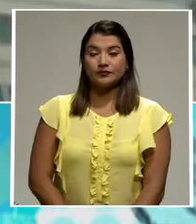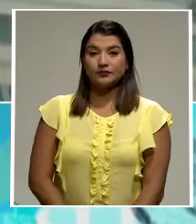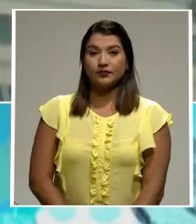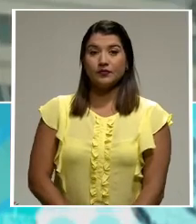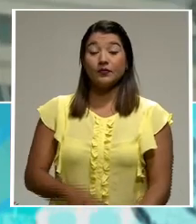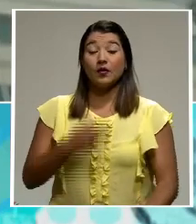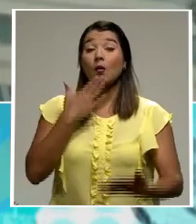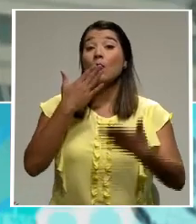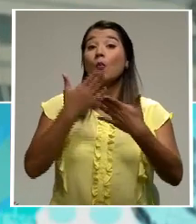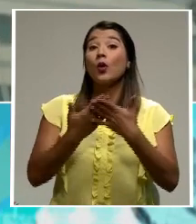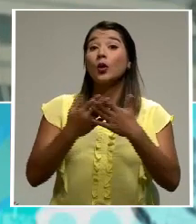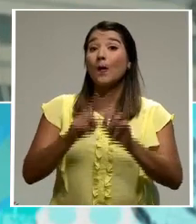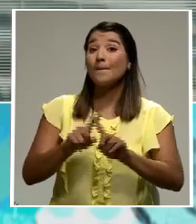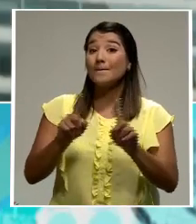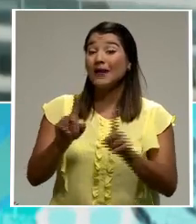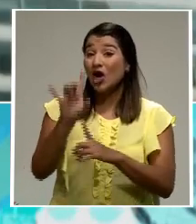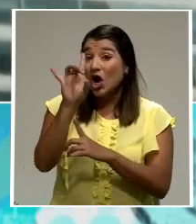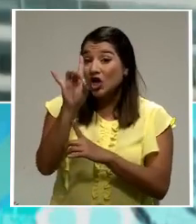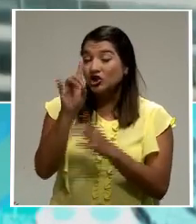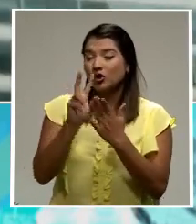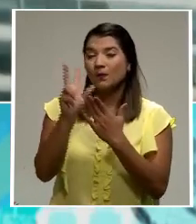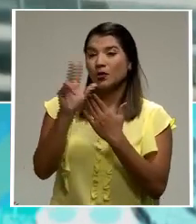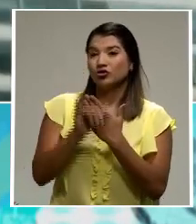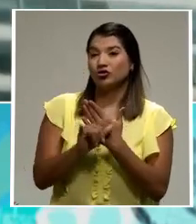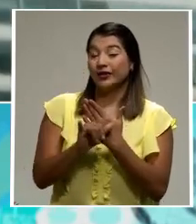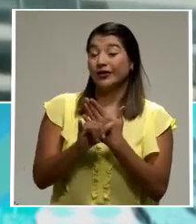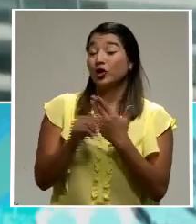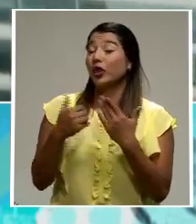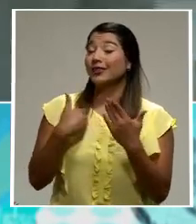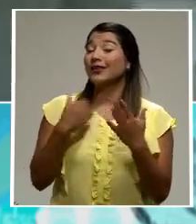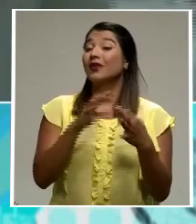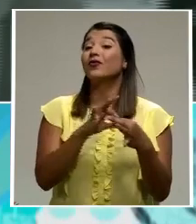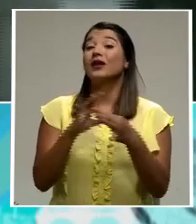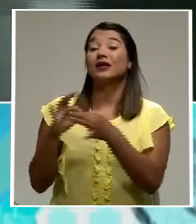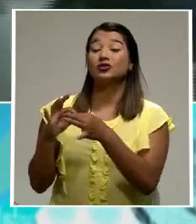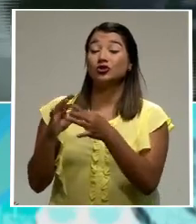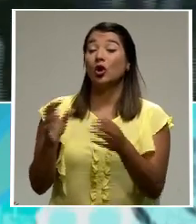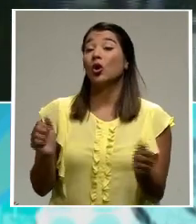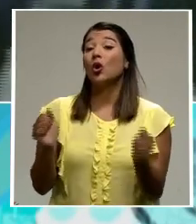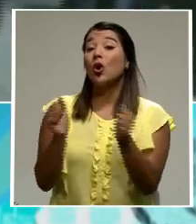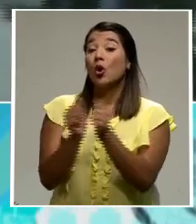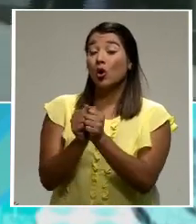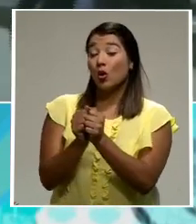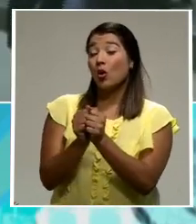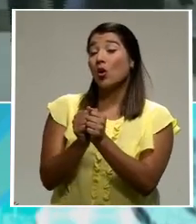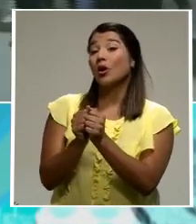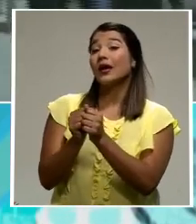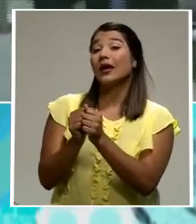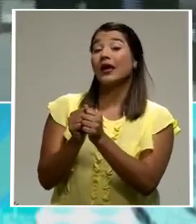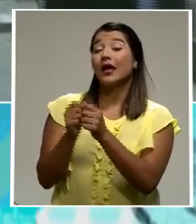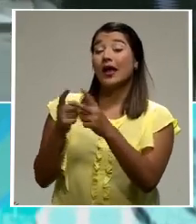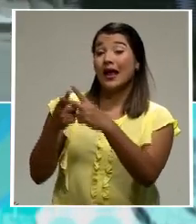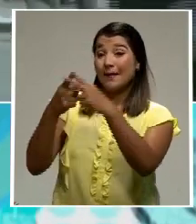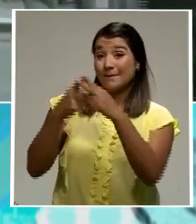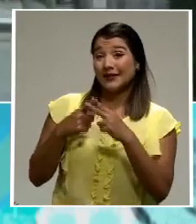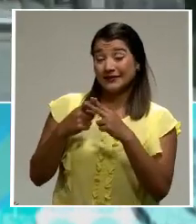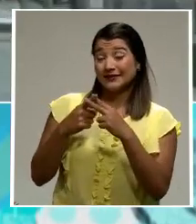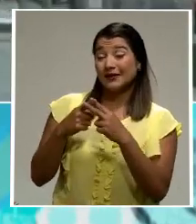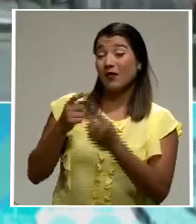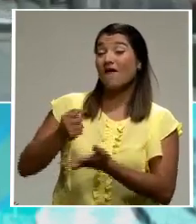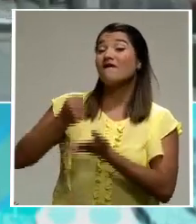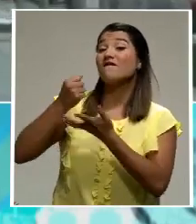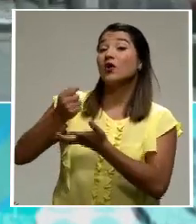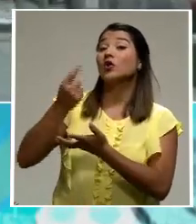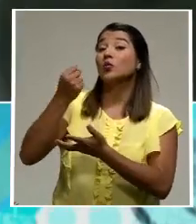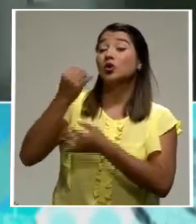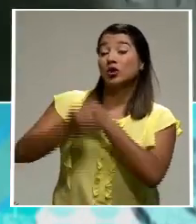Bueno, pero son 8 los proyectos que tienen relación con lo que es el crédito del Fondo Monetario Internacional que se estudian